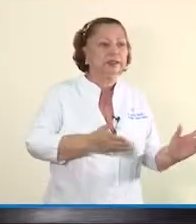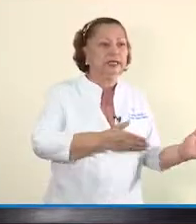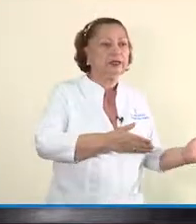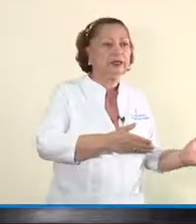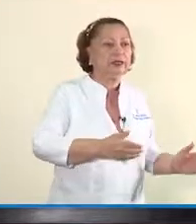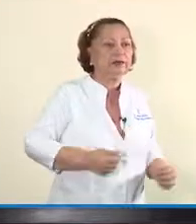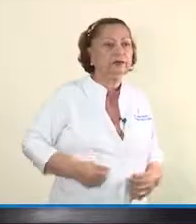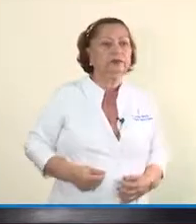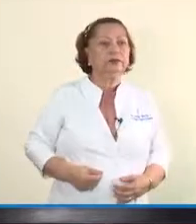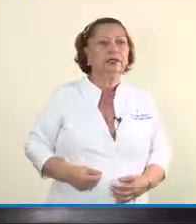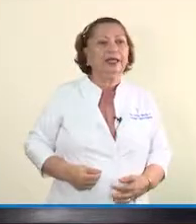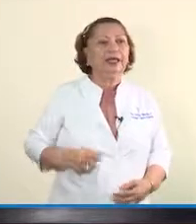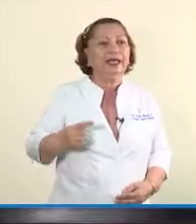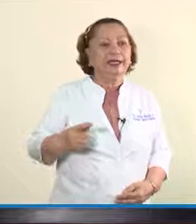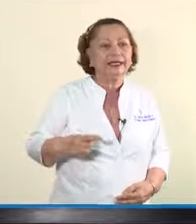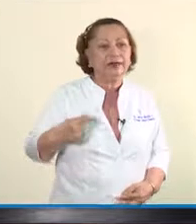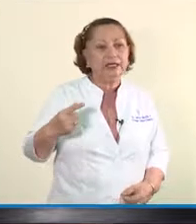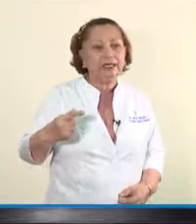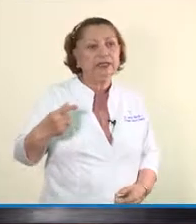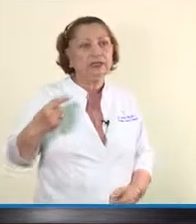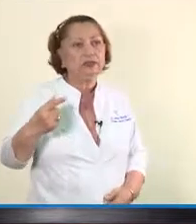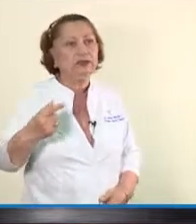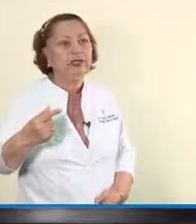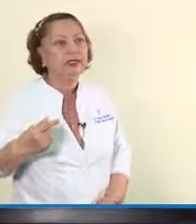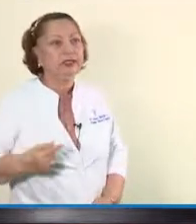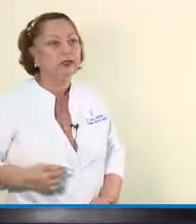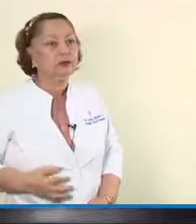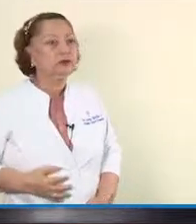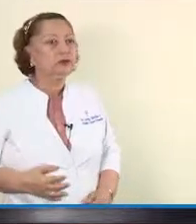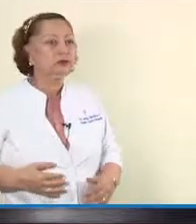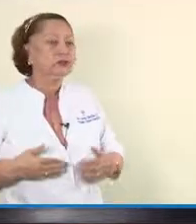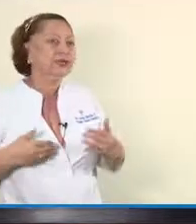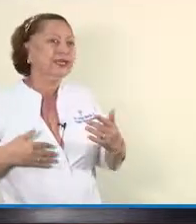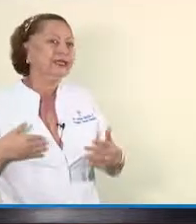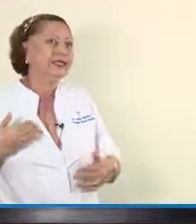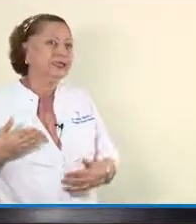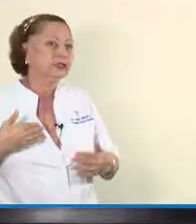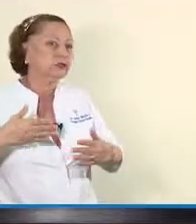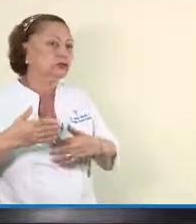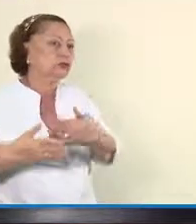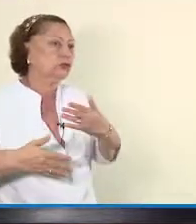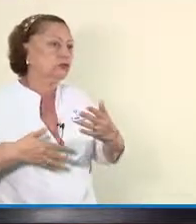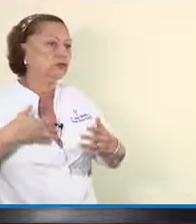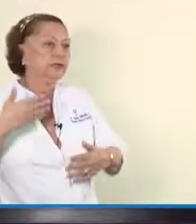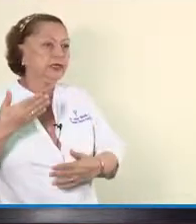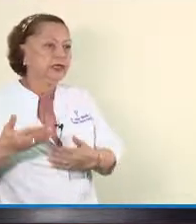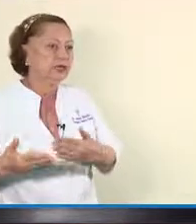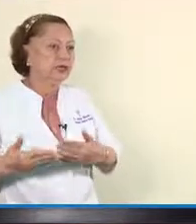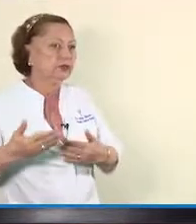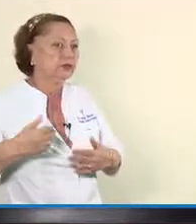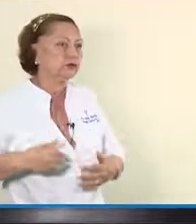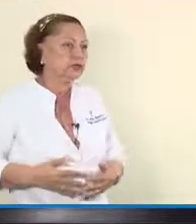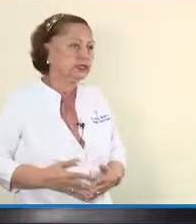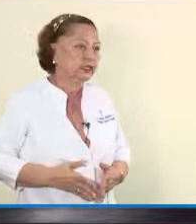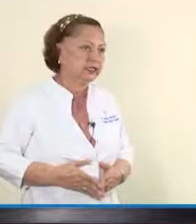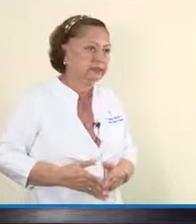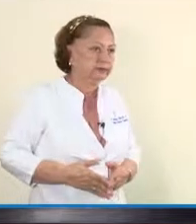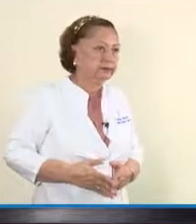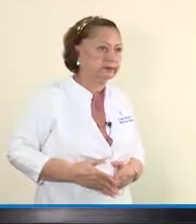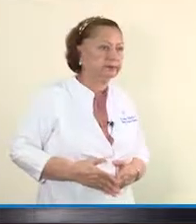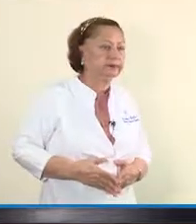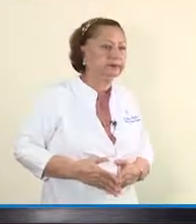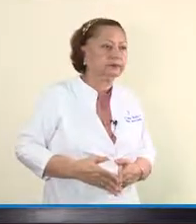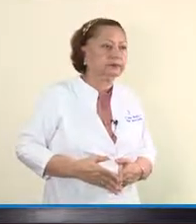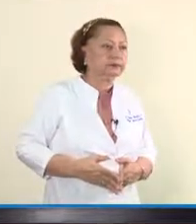ya ha pasado el evento. La rehabilitación y la reconstrucción, es decir, todo vuelve a la normalidad.